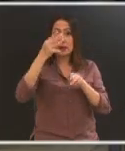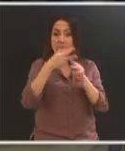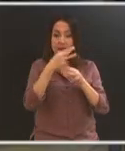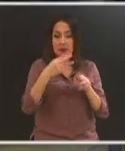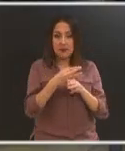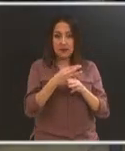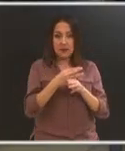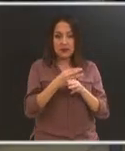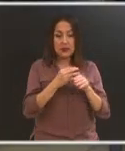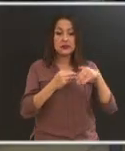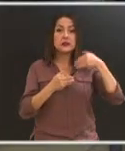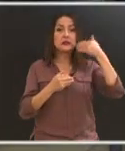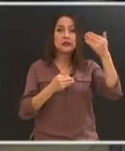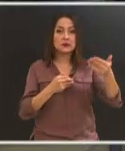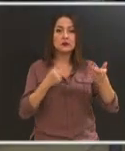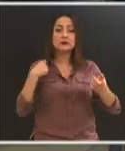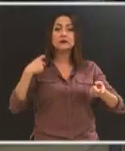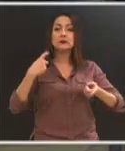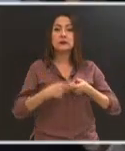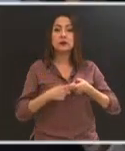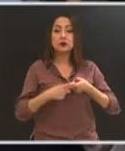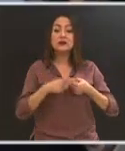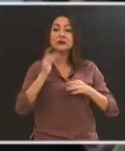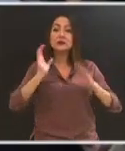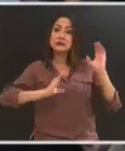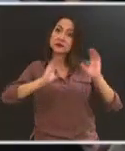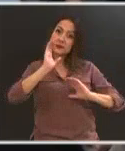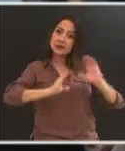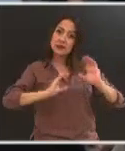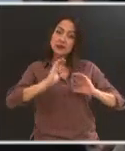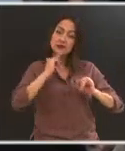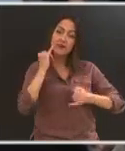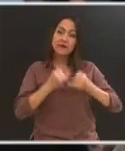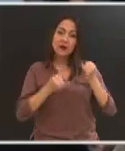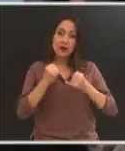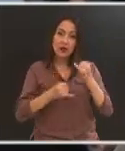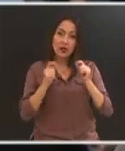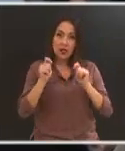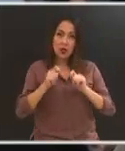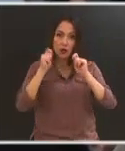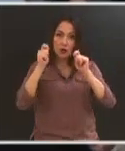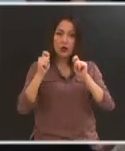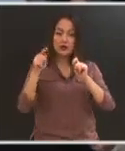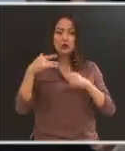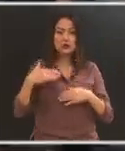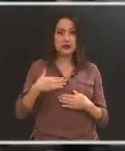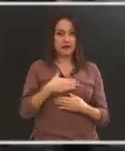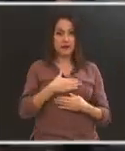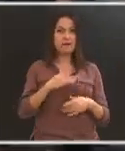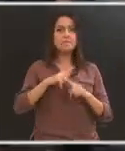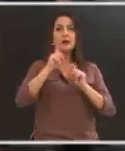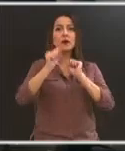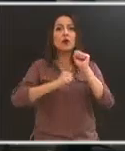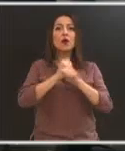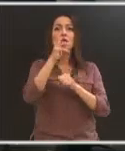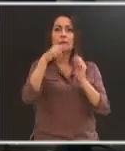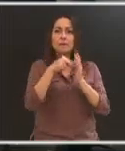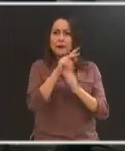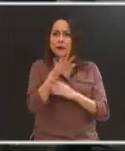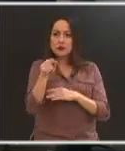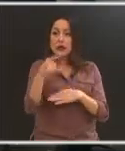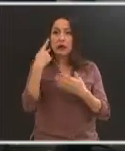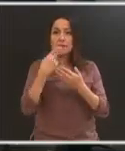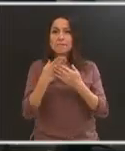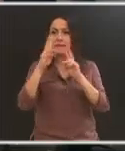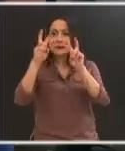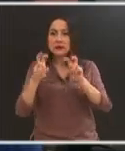matemáticas, posteriormente español, seguido de ciencias y finalizarán con educación cívica. Para el año 2025, esta prueba